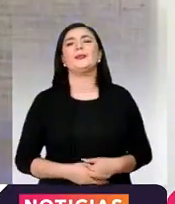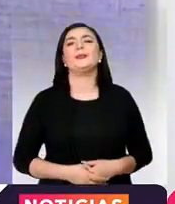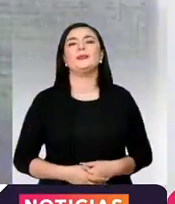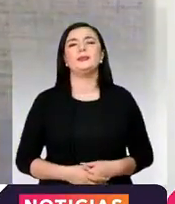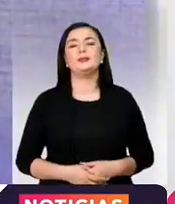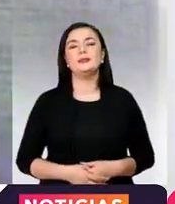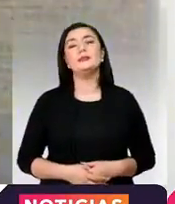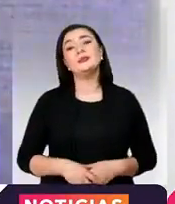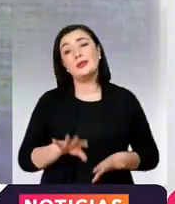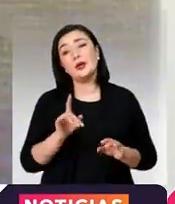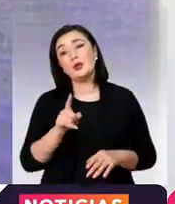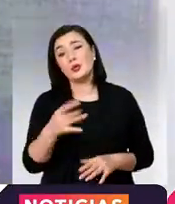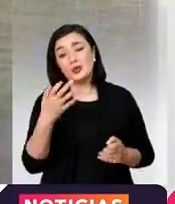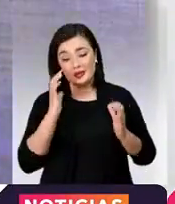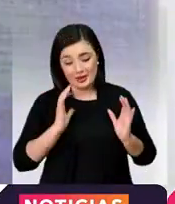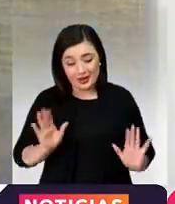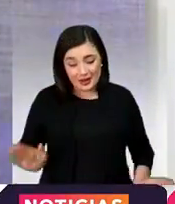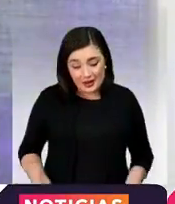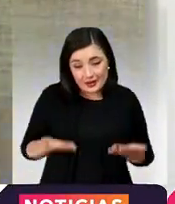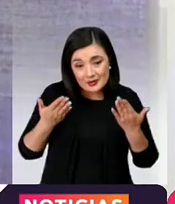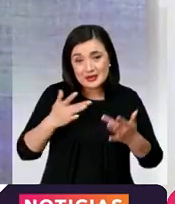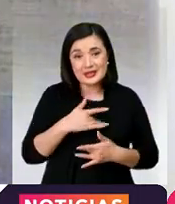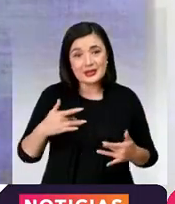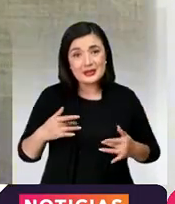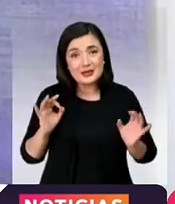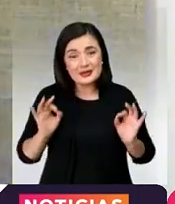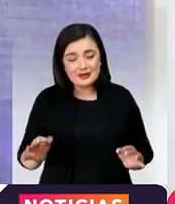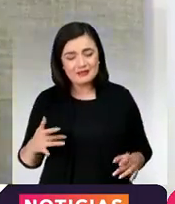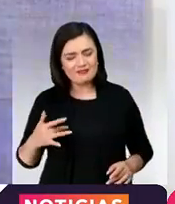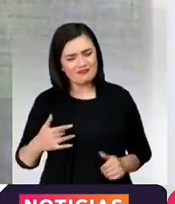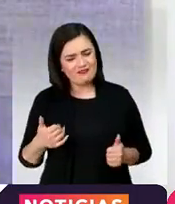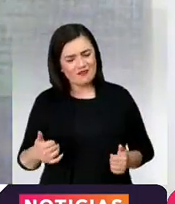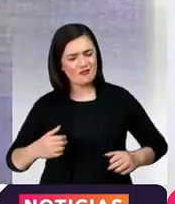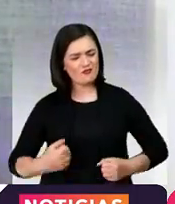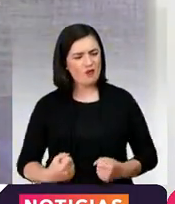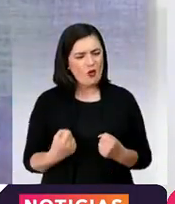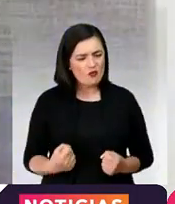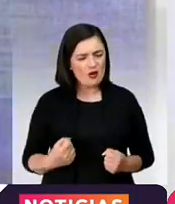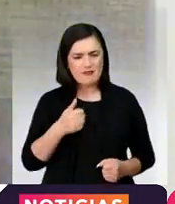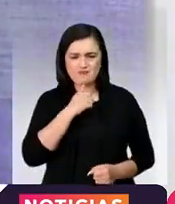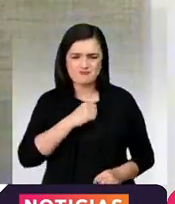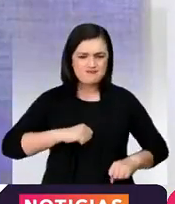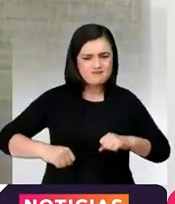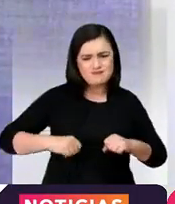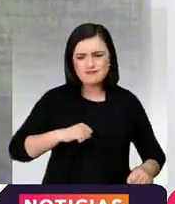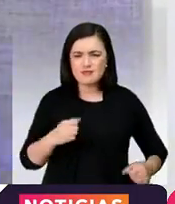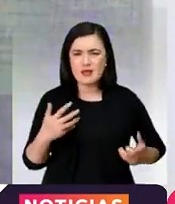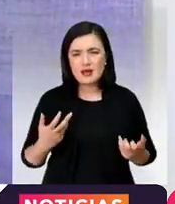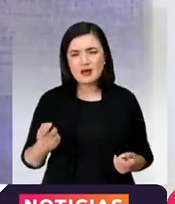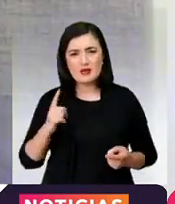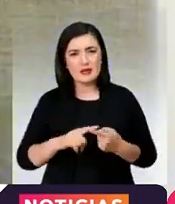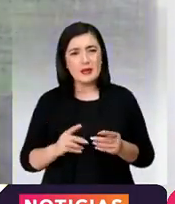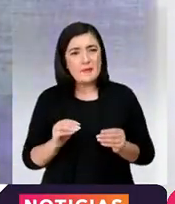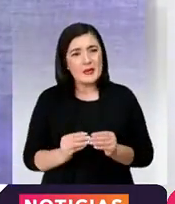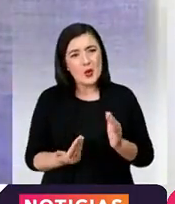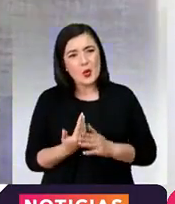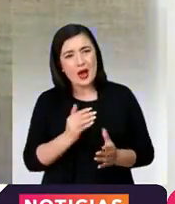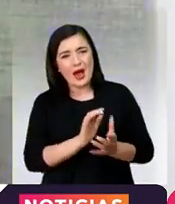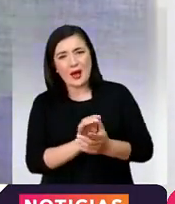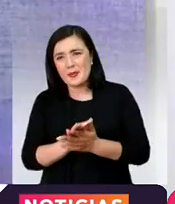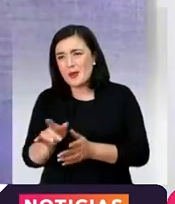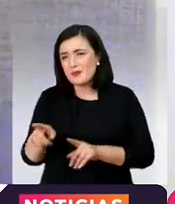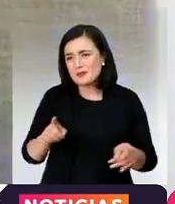quieres verte mejor, si quieres sentirte más fuerte, más resistente, si quieres hacer nuevos amigos y ser parte